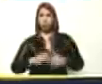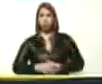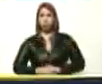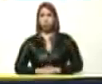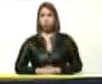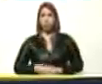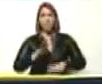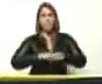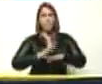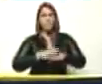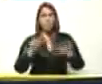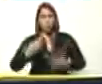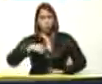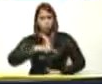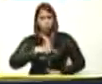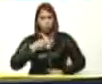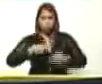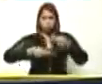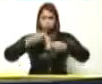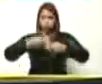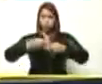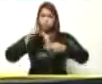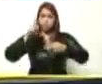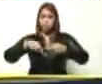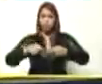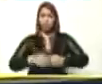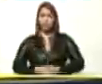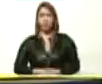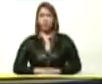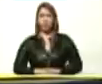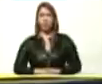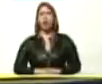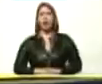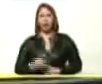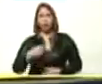porque nosotros, construimos, y la alimentamos, todos los días,